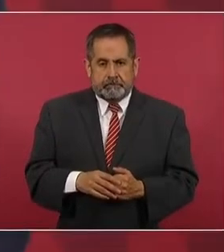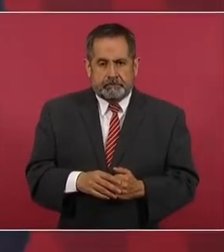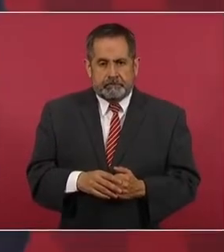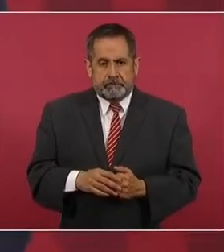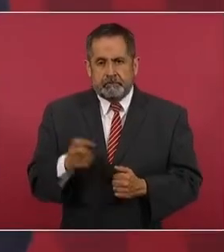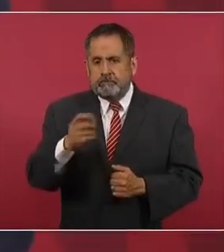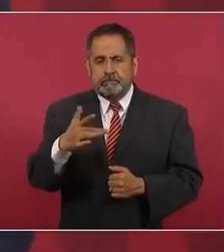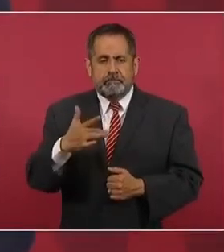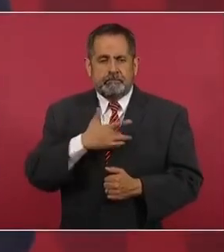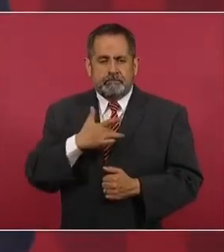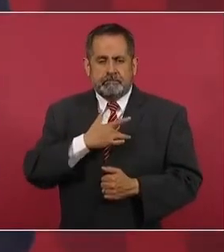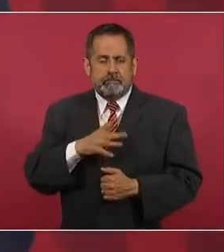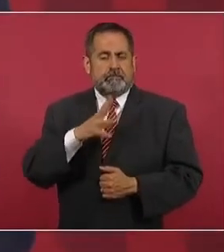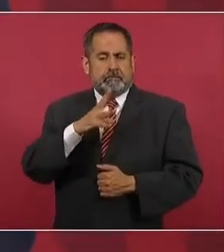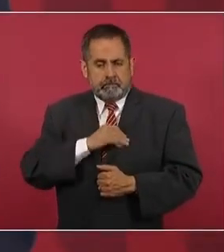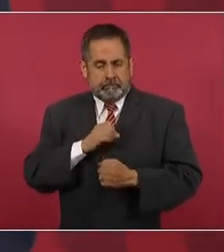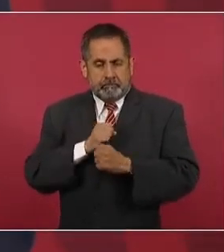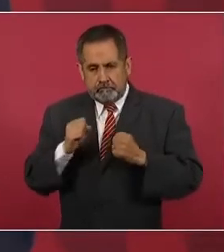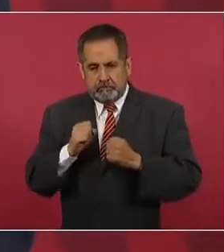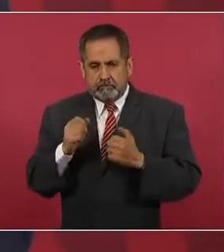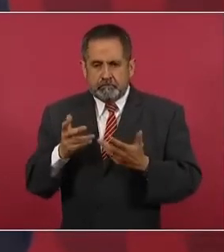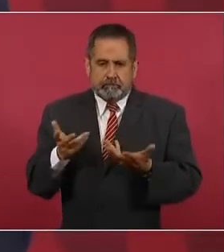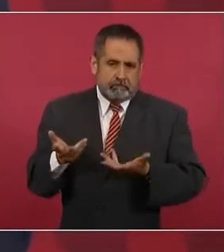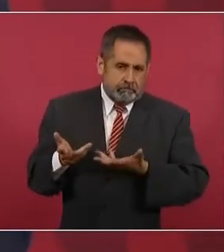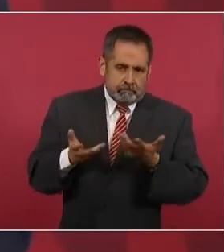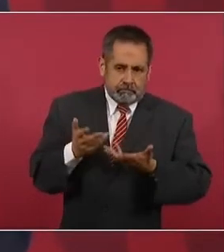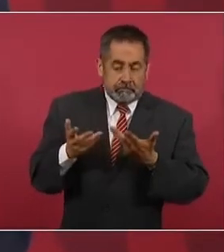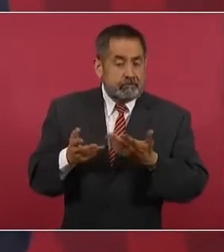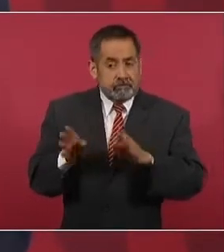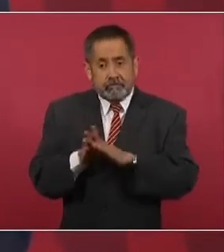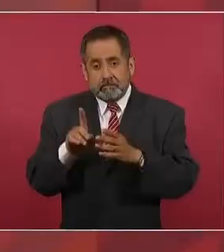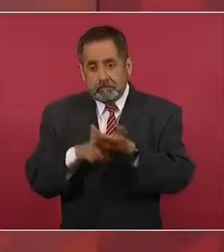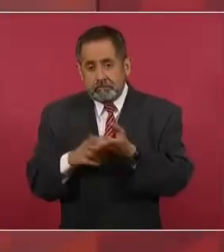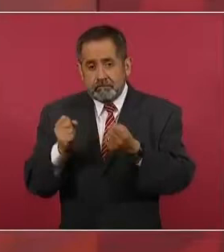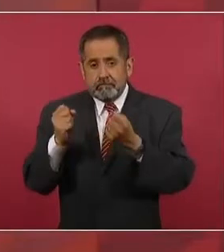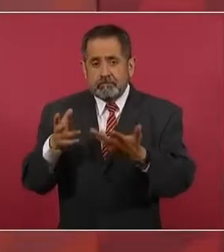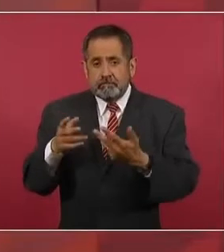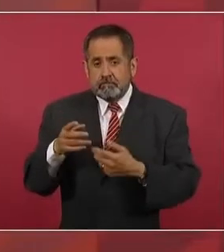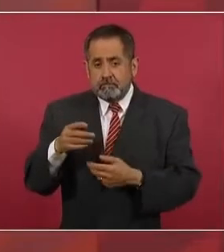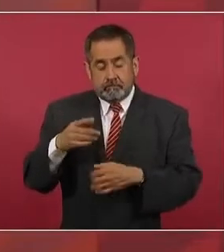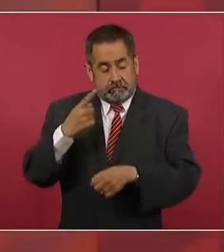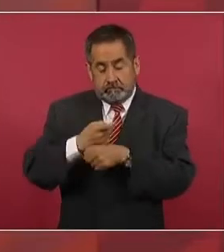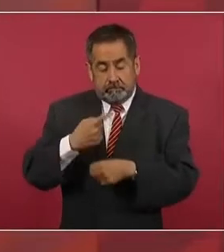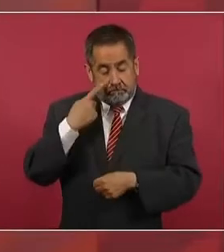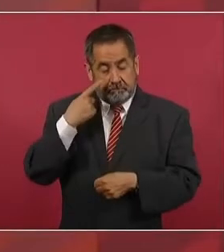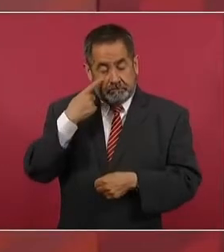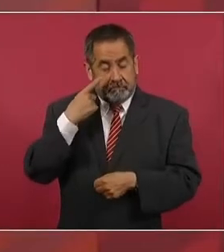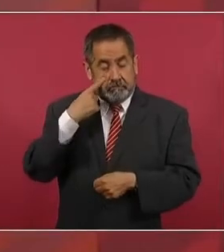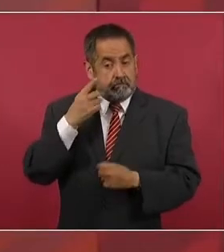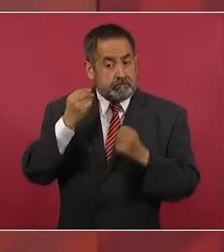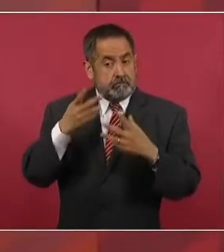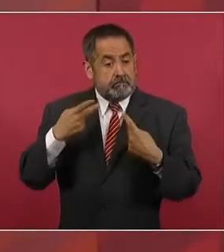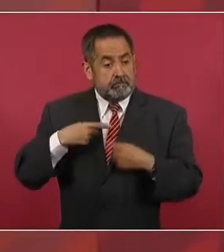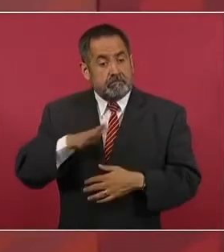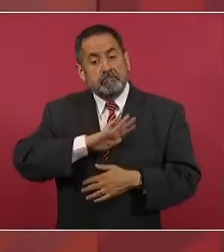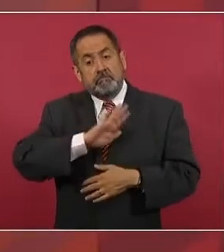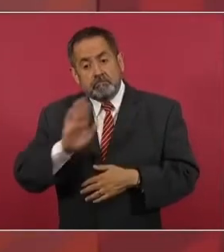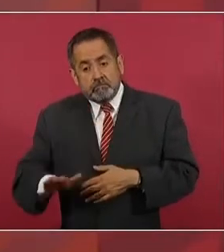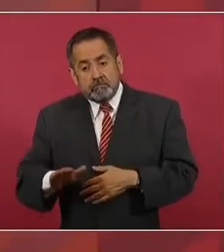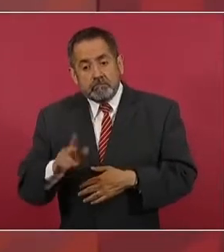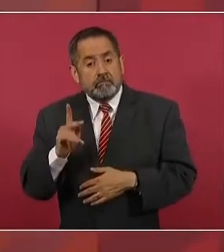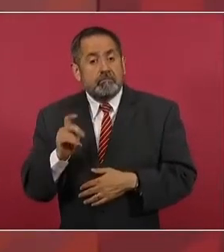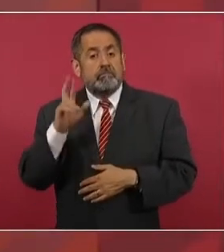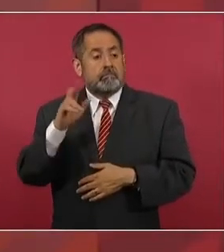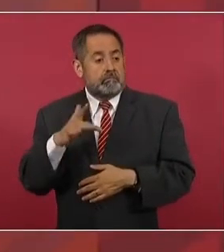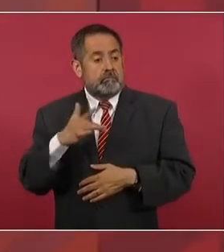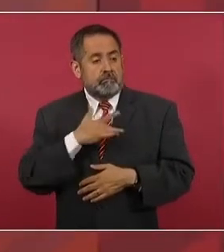los infartos. Claro, las enfermedades cardiovasculares. Están en los primeros lugares en mortalidad en el